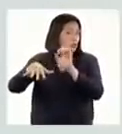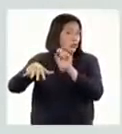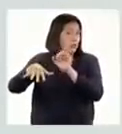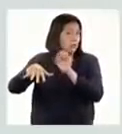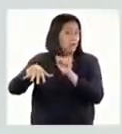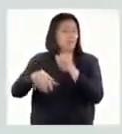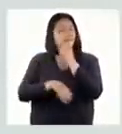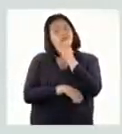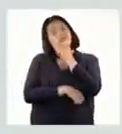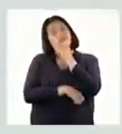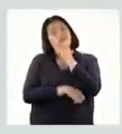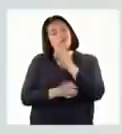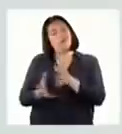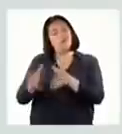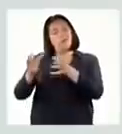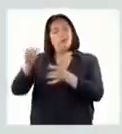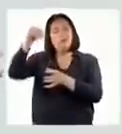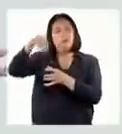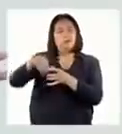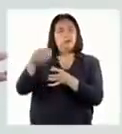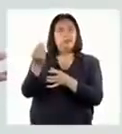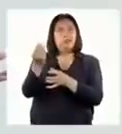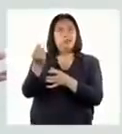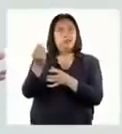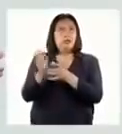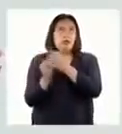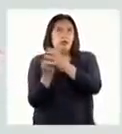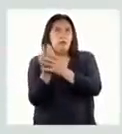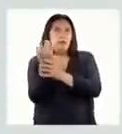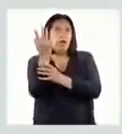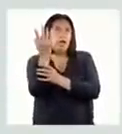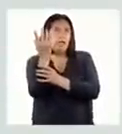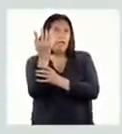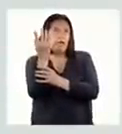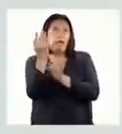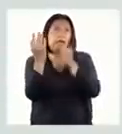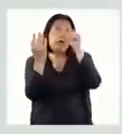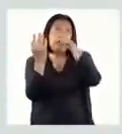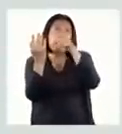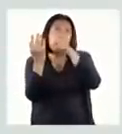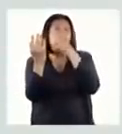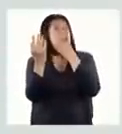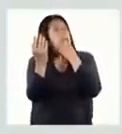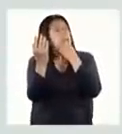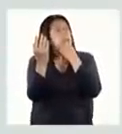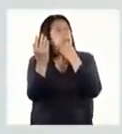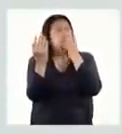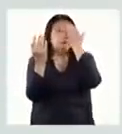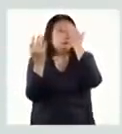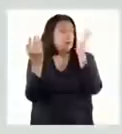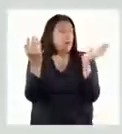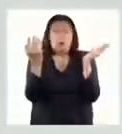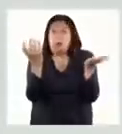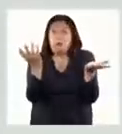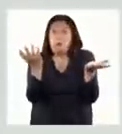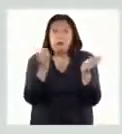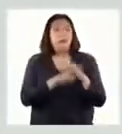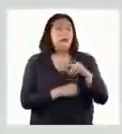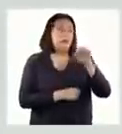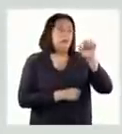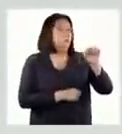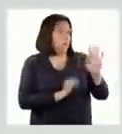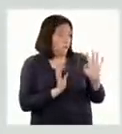Bueno, es una maceta que tiene tierra y sus plantas. ¿Habrá ahí un ecosistema? No estoy segura.